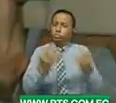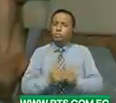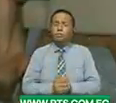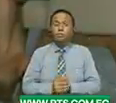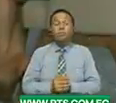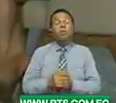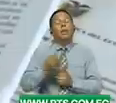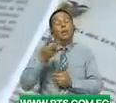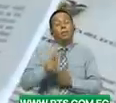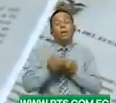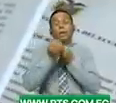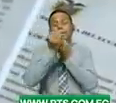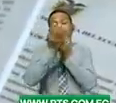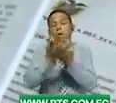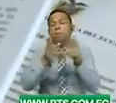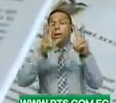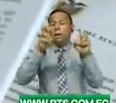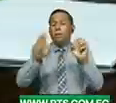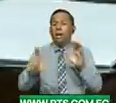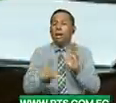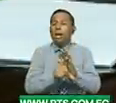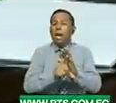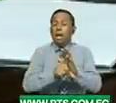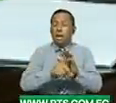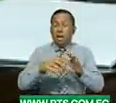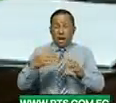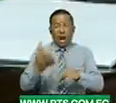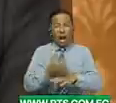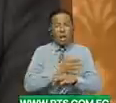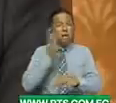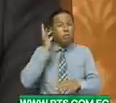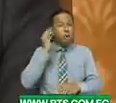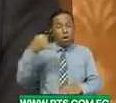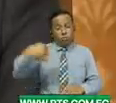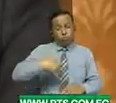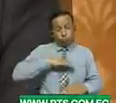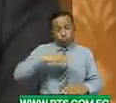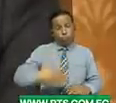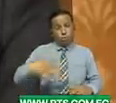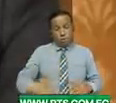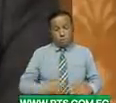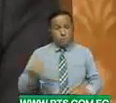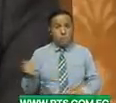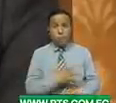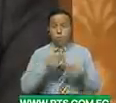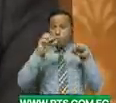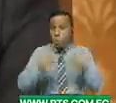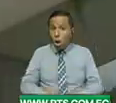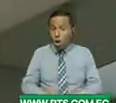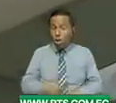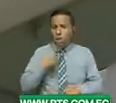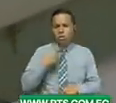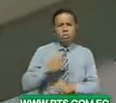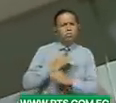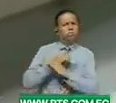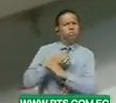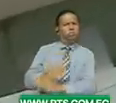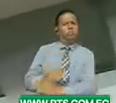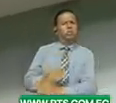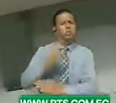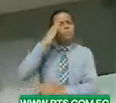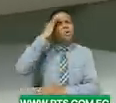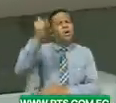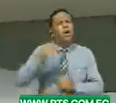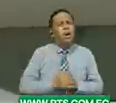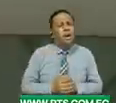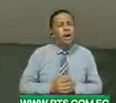se refirió al veto de la ley del aborto por violación y señaló que su propuesta busca reglamentar la